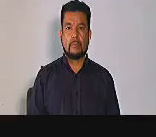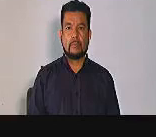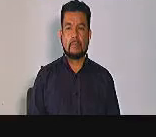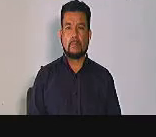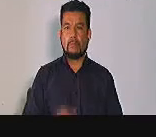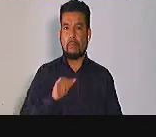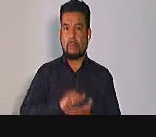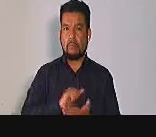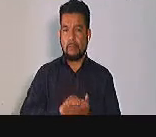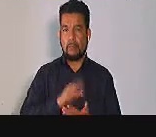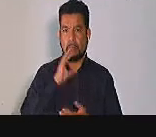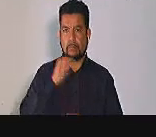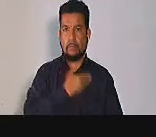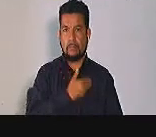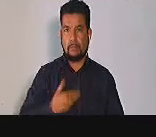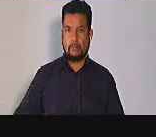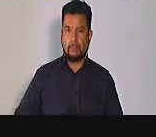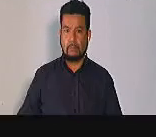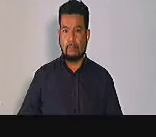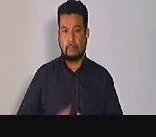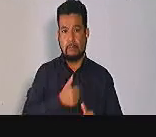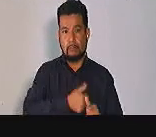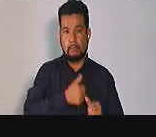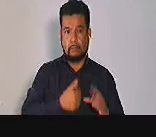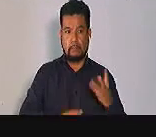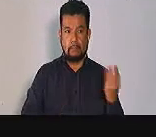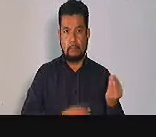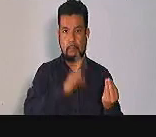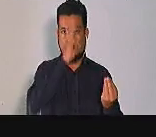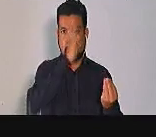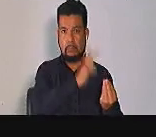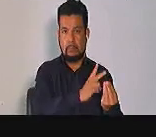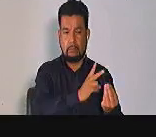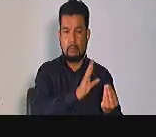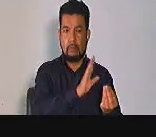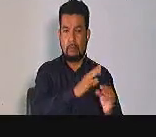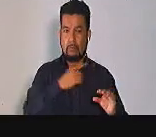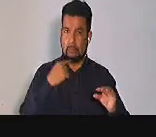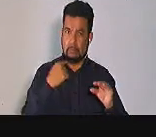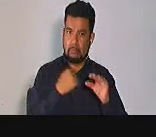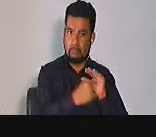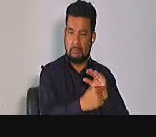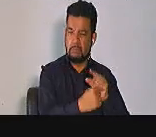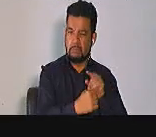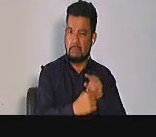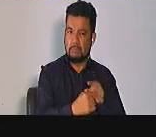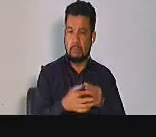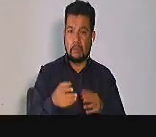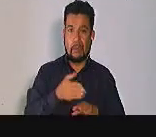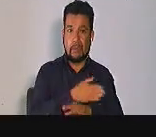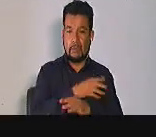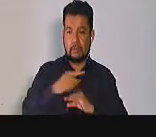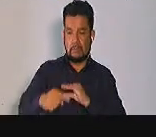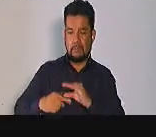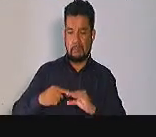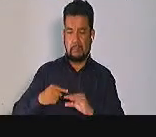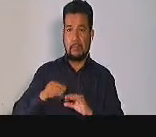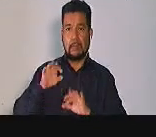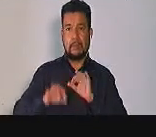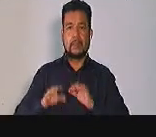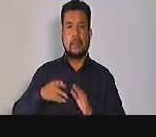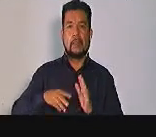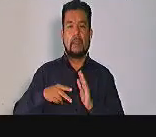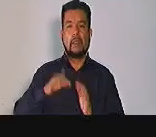De igual forma, señor presidente, fue remitido a cada uno de los honorables concejales un correo proveniente de la Secretaría de las TIC, donde